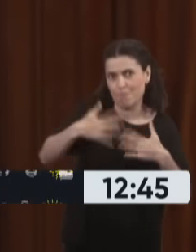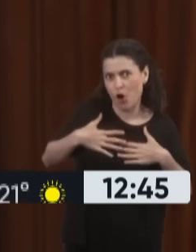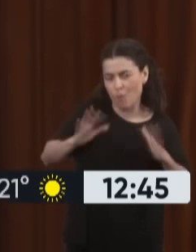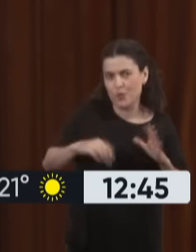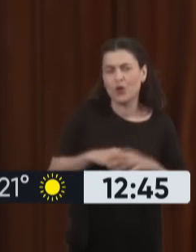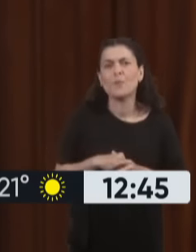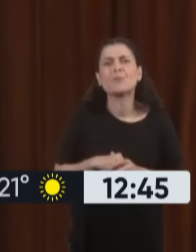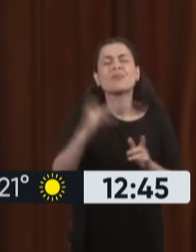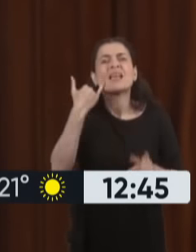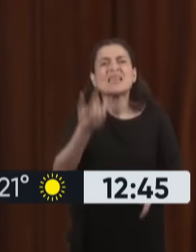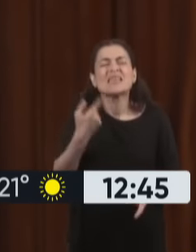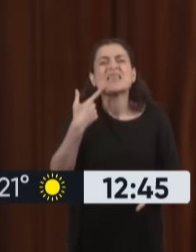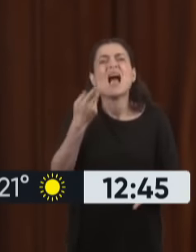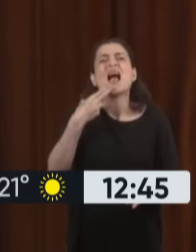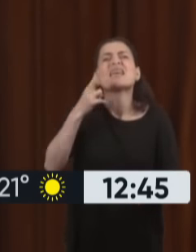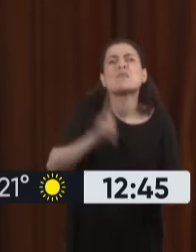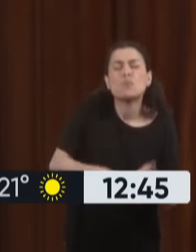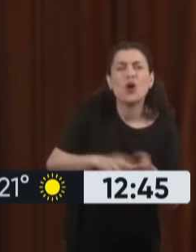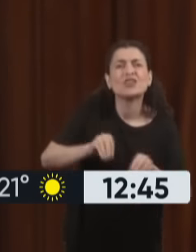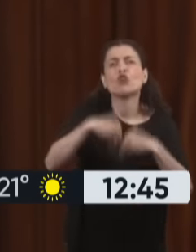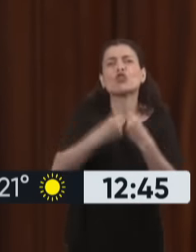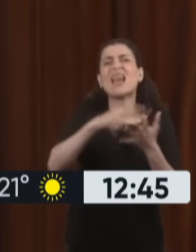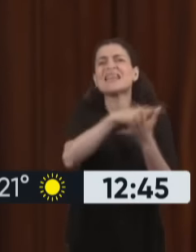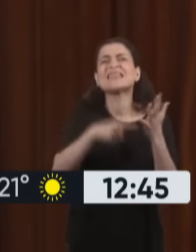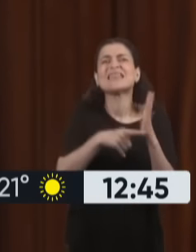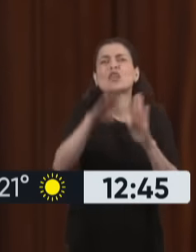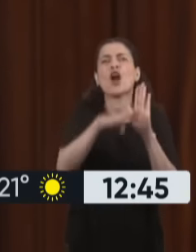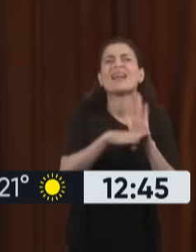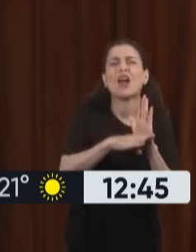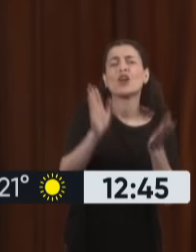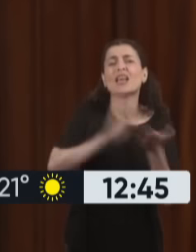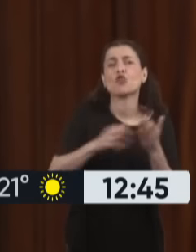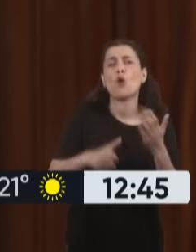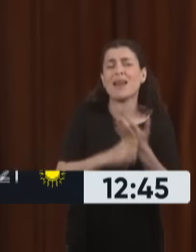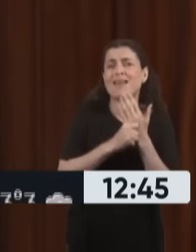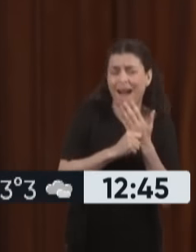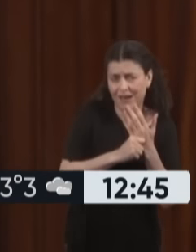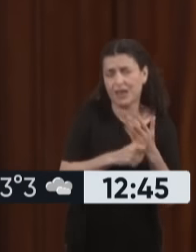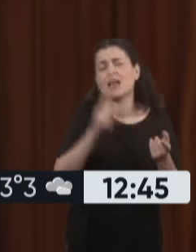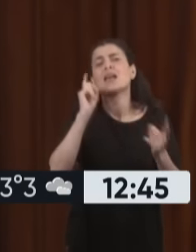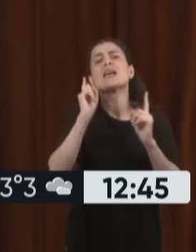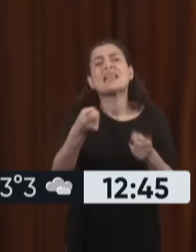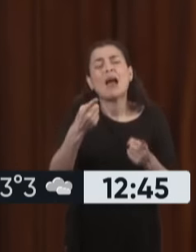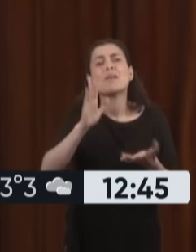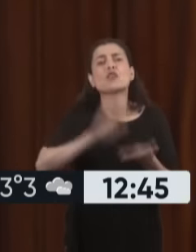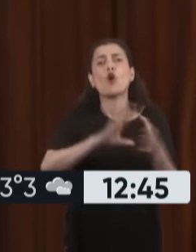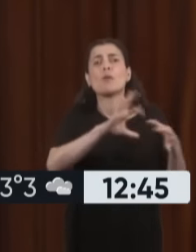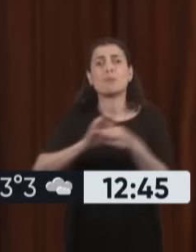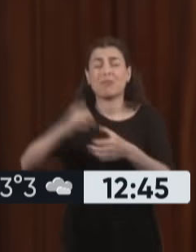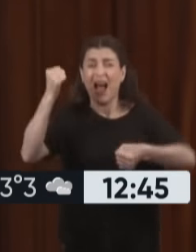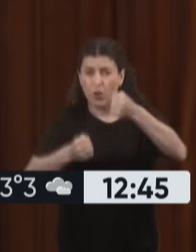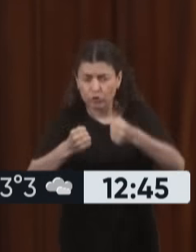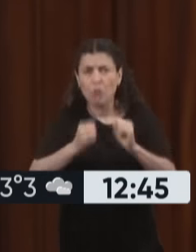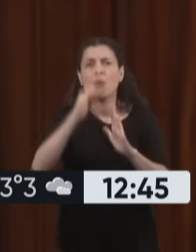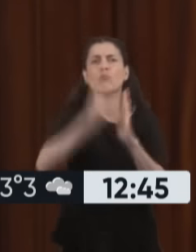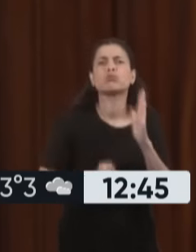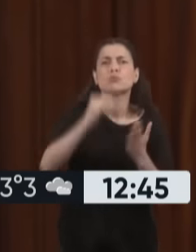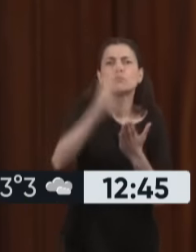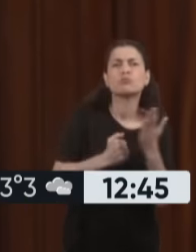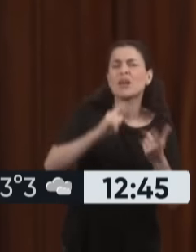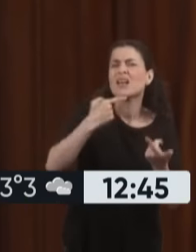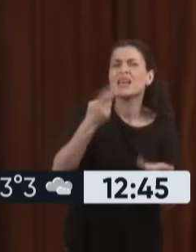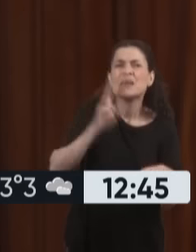eliminamos las retenciones de más de 5 categorías de carne. También eliminamos derecho de exportación para la industria automotriz y bajamos el impuesto a las transferencias